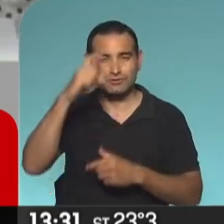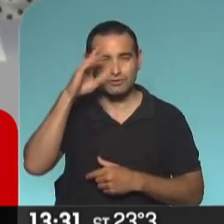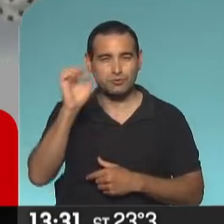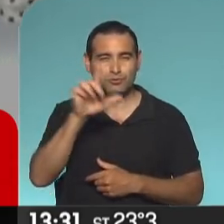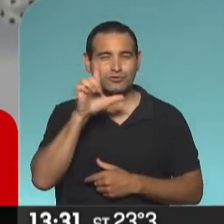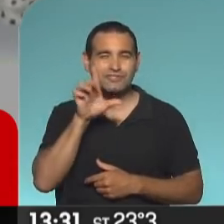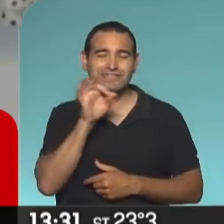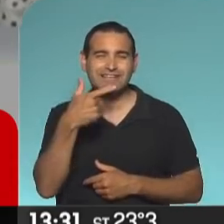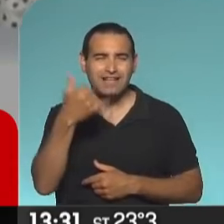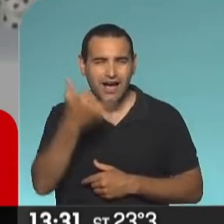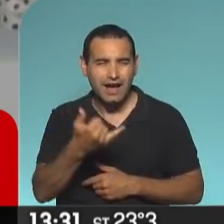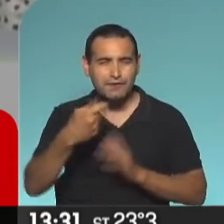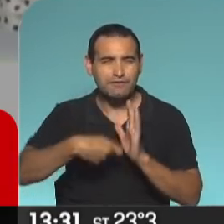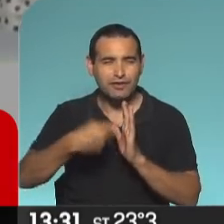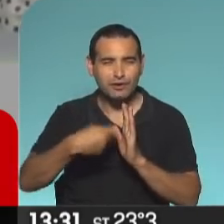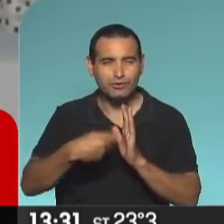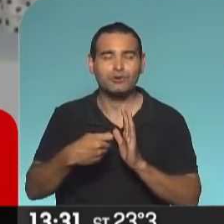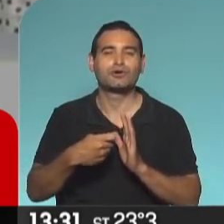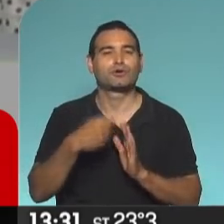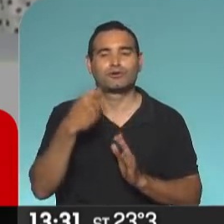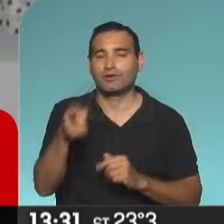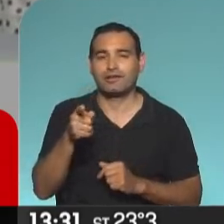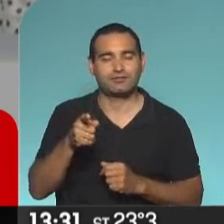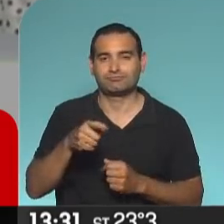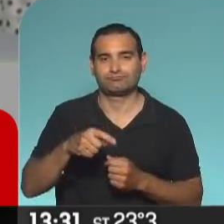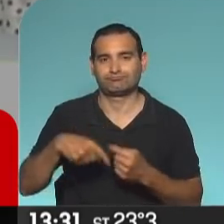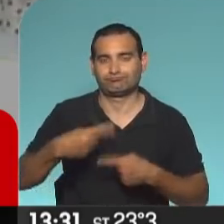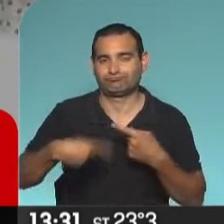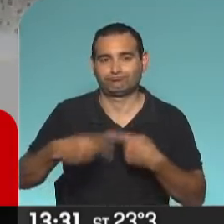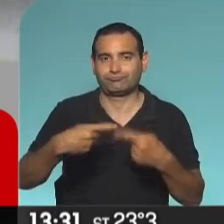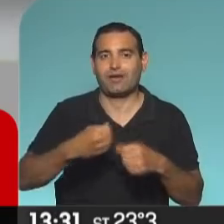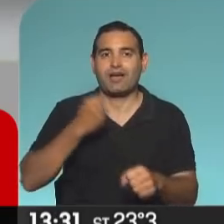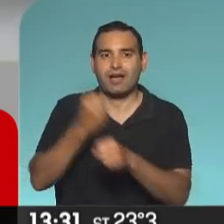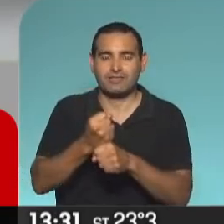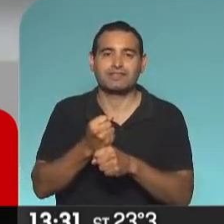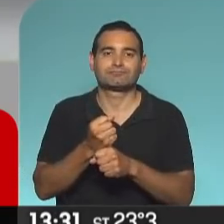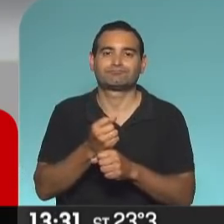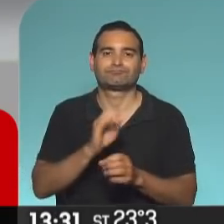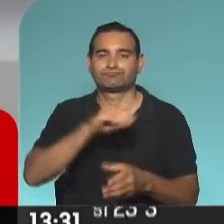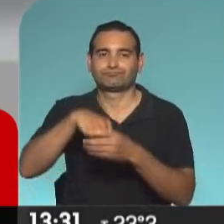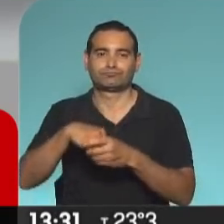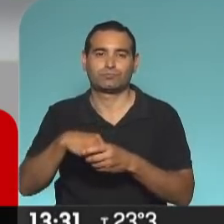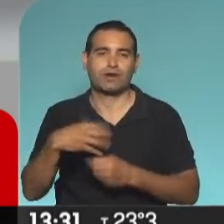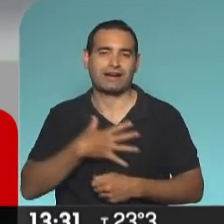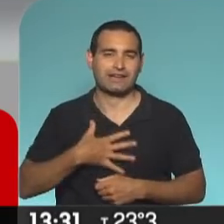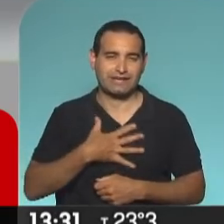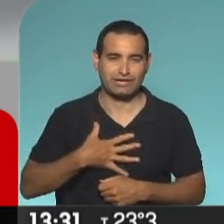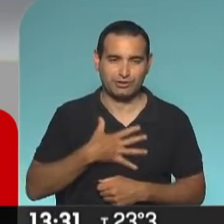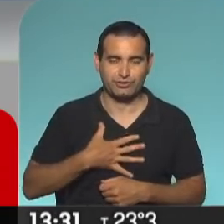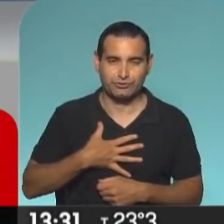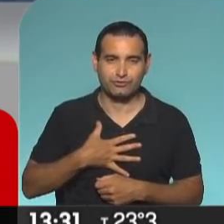video, creció y se hizo como jugador hasta llegar a Argentinos Juniors. Lesiones,